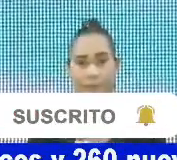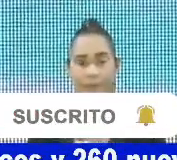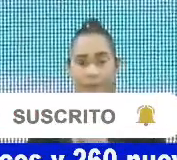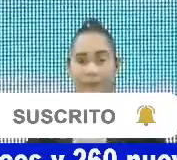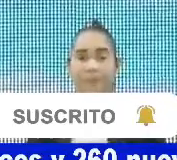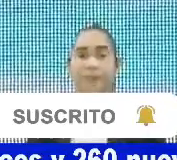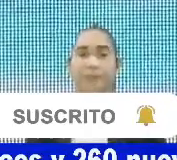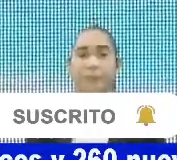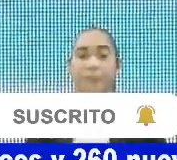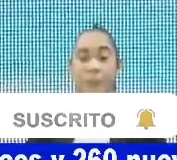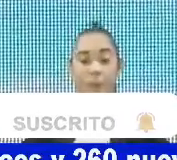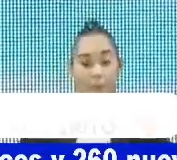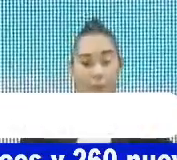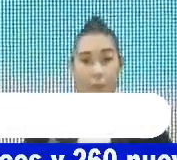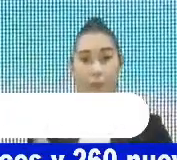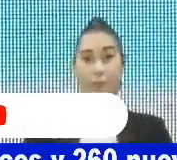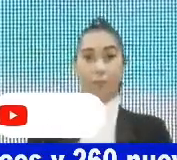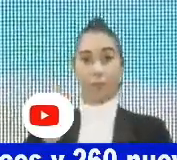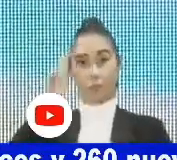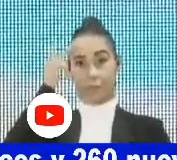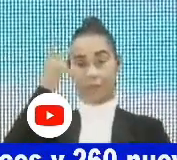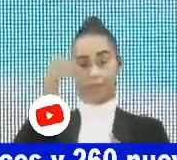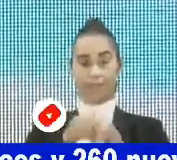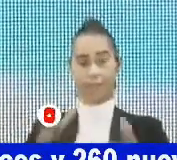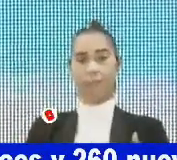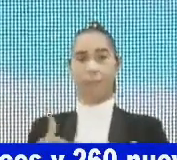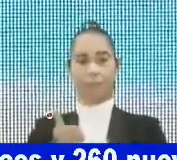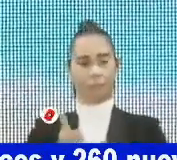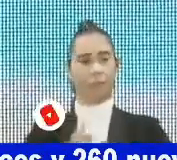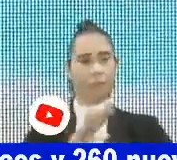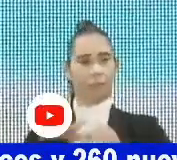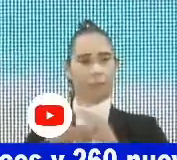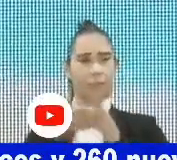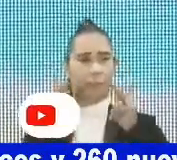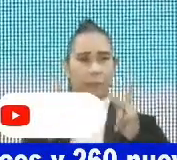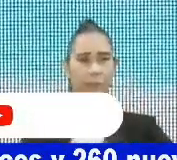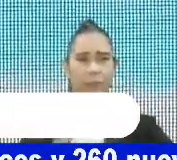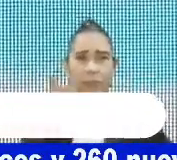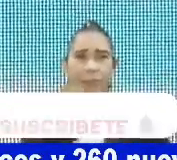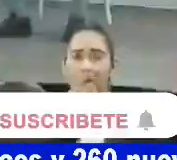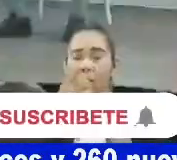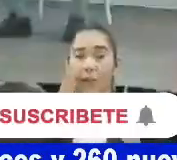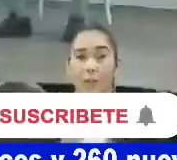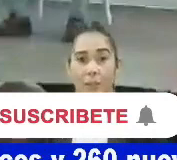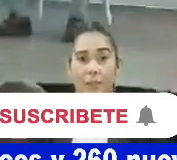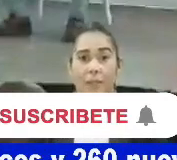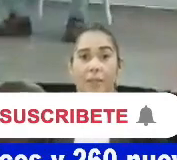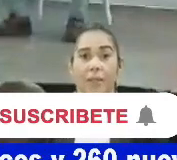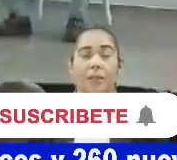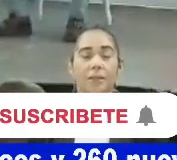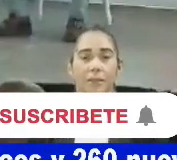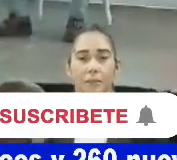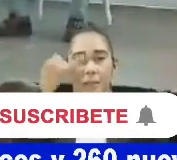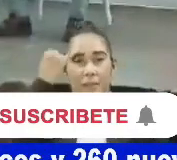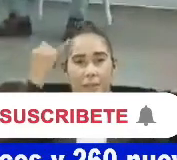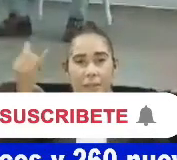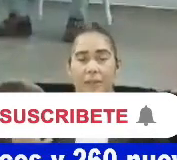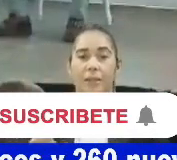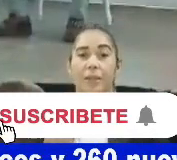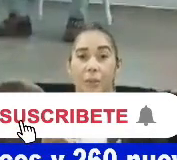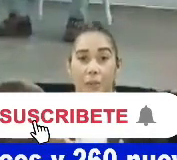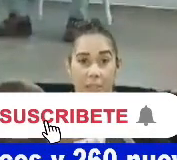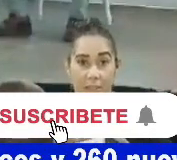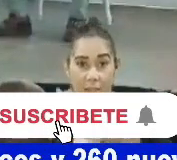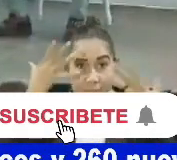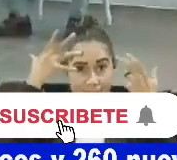Desplegar políticas públicas que impacten en la vida de toda nuestra gente es una máxima de nuestro presidente Luis